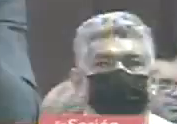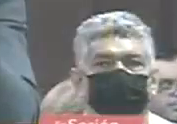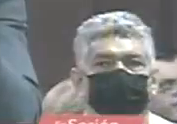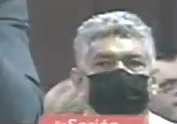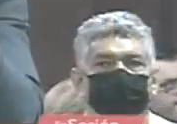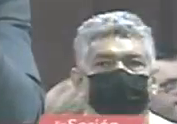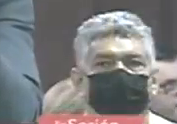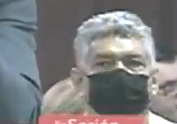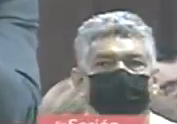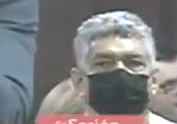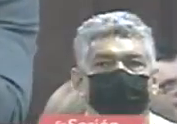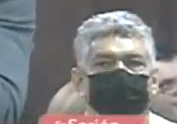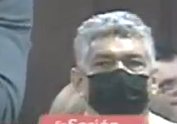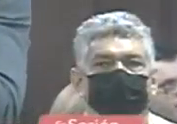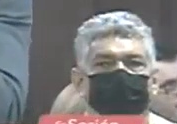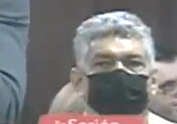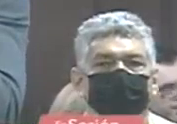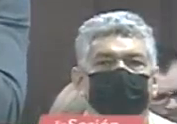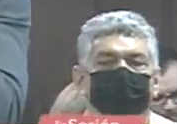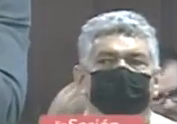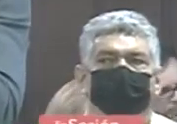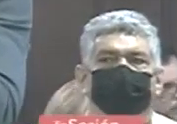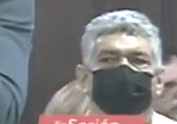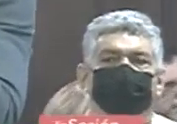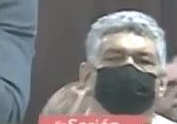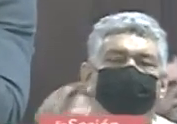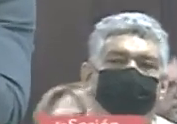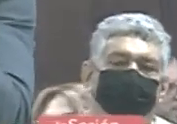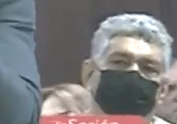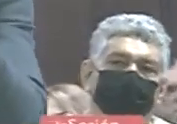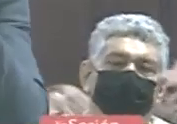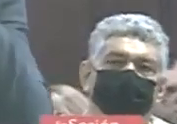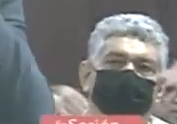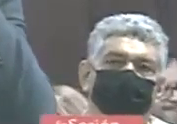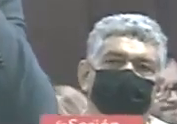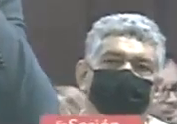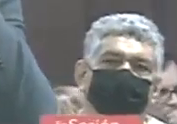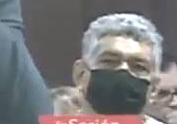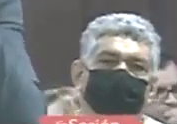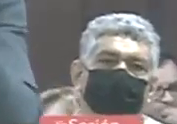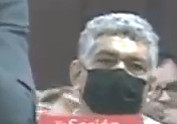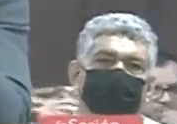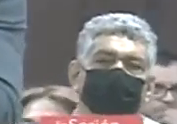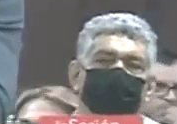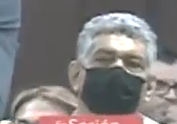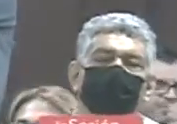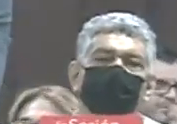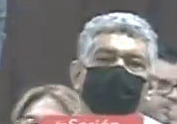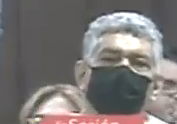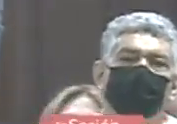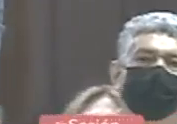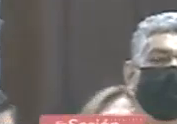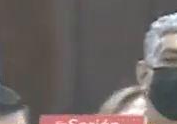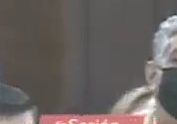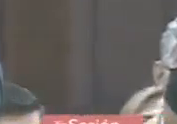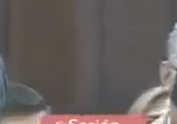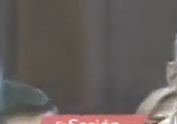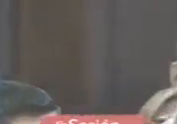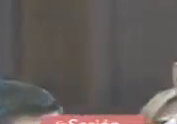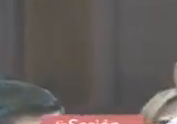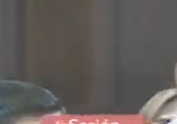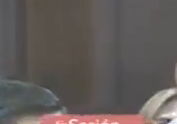baño, seguían soñando para que en el 2016 sacaran el cuadro del libertador Simón Bolívar de aquí. Y